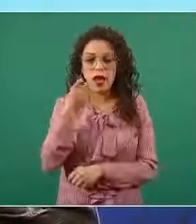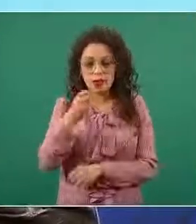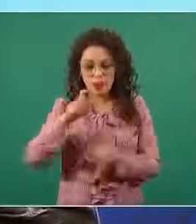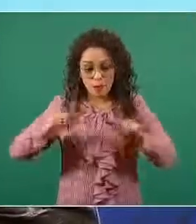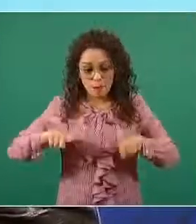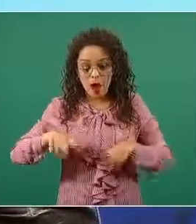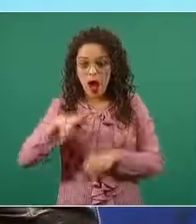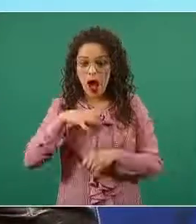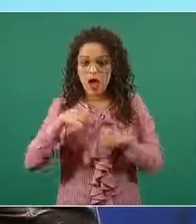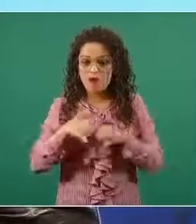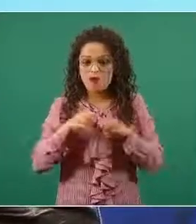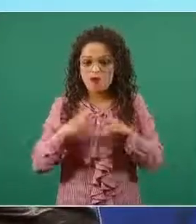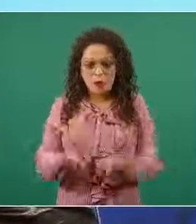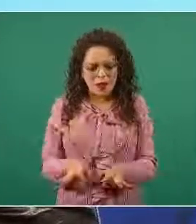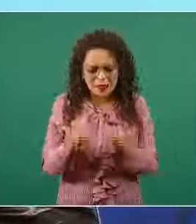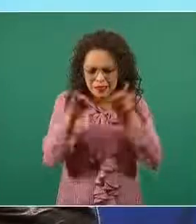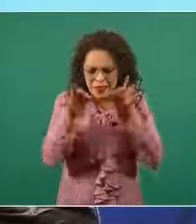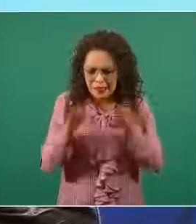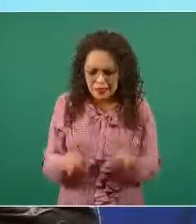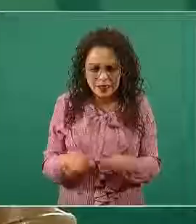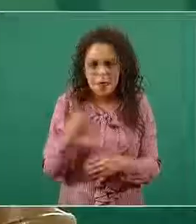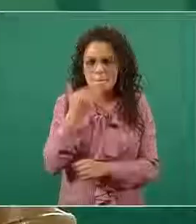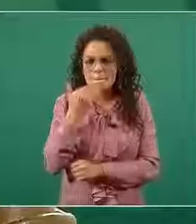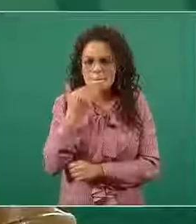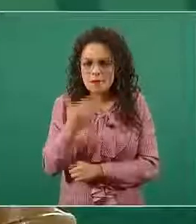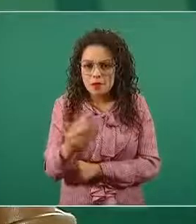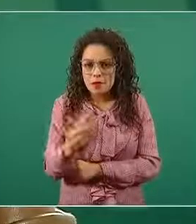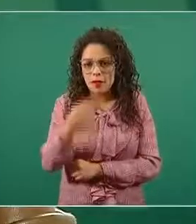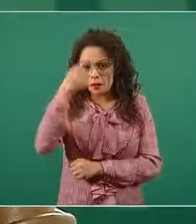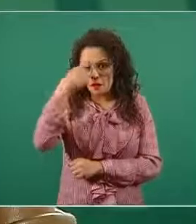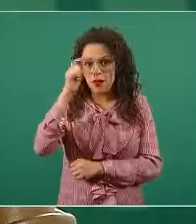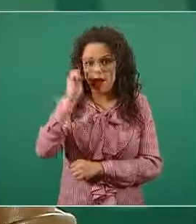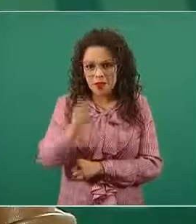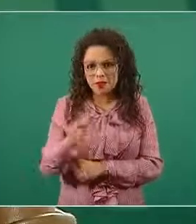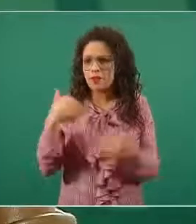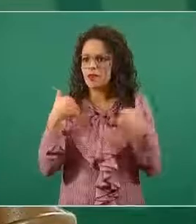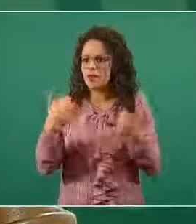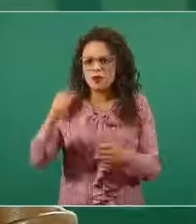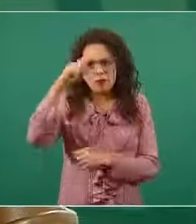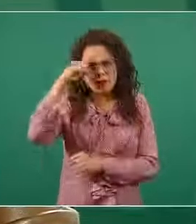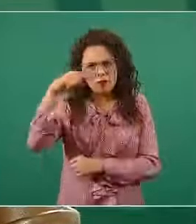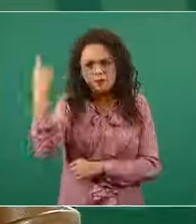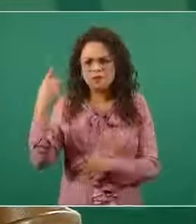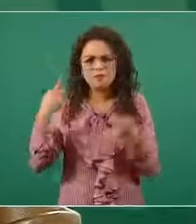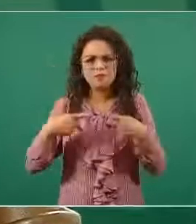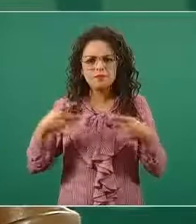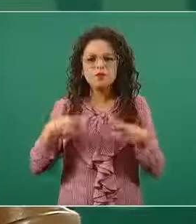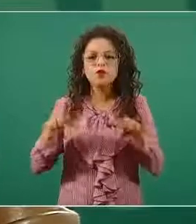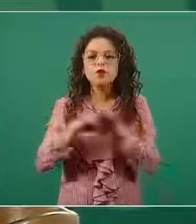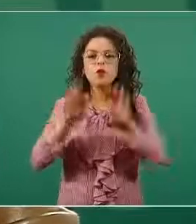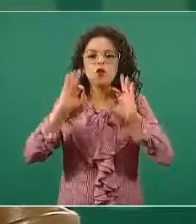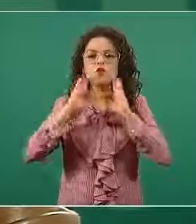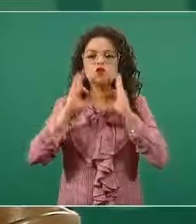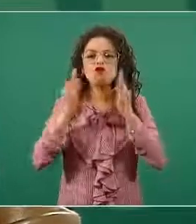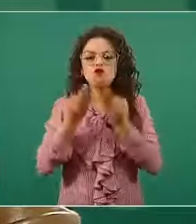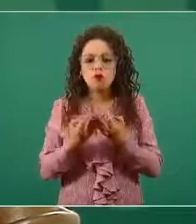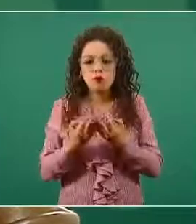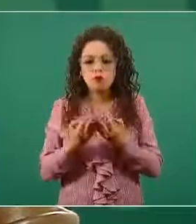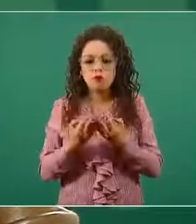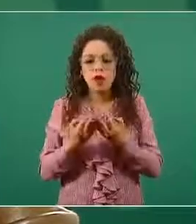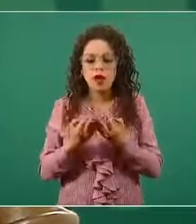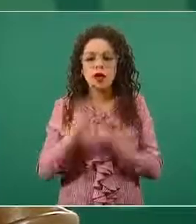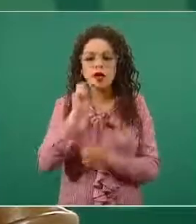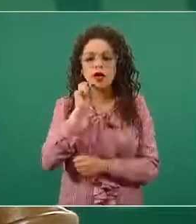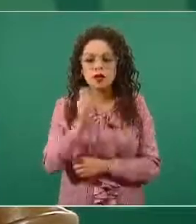clara, oportuna y sobre todo de muy fácil acceso para la población en cuestión de la forma de expresar en